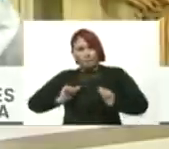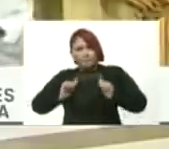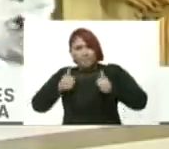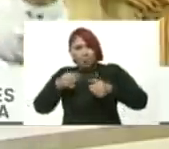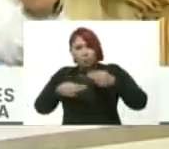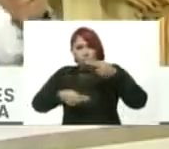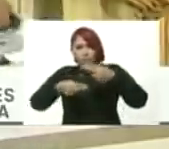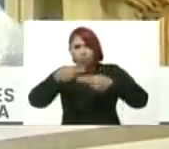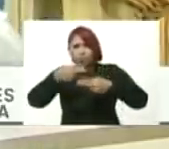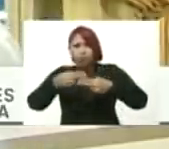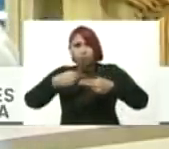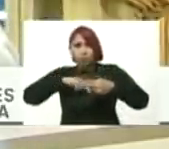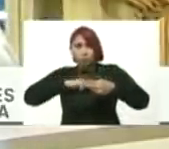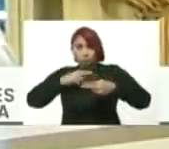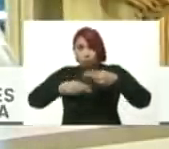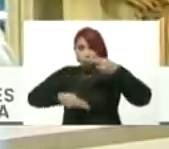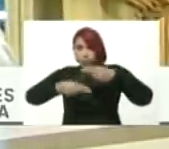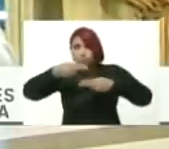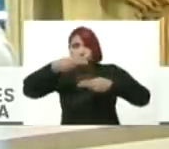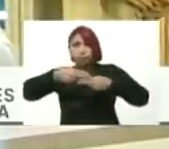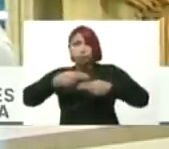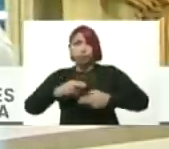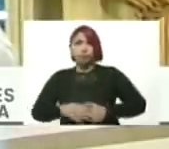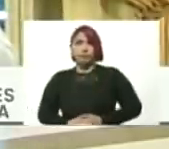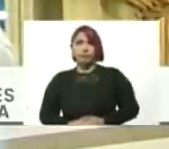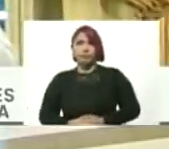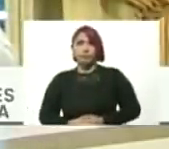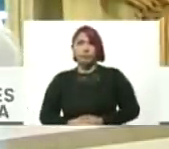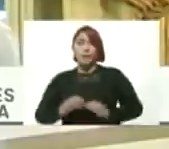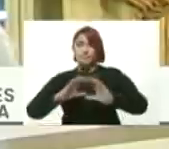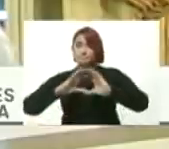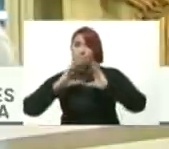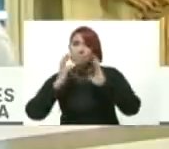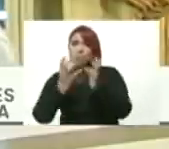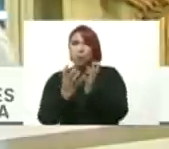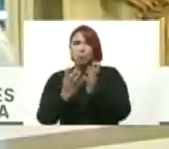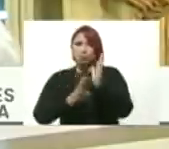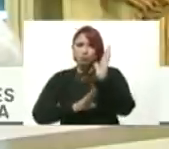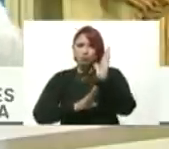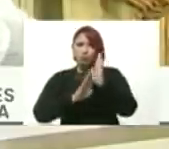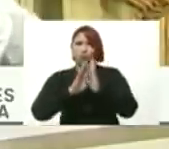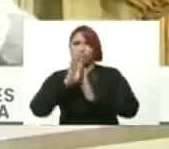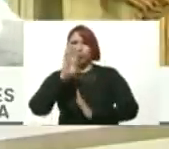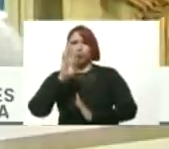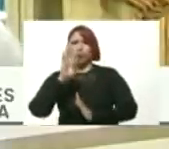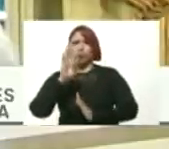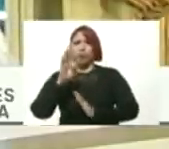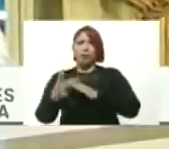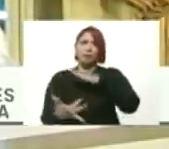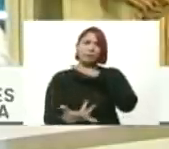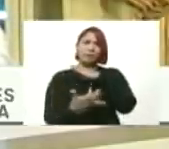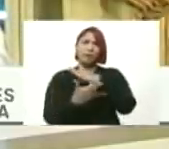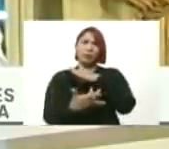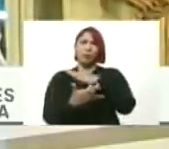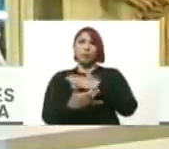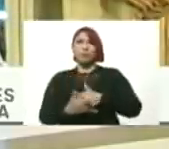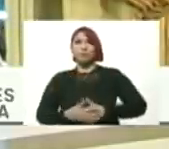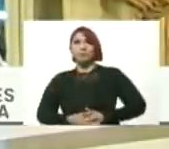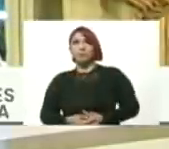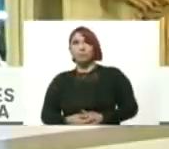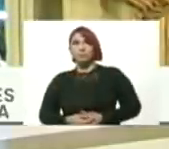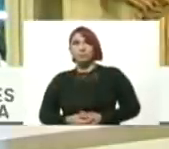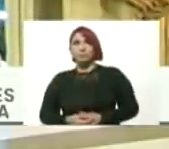a construir lo estamos construyendo será el mundo del desarrollo de la tecnología en